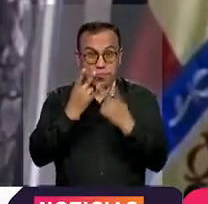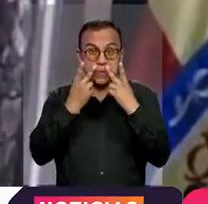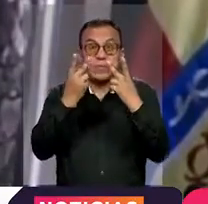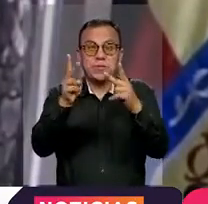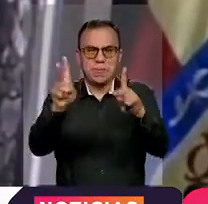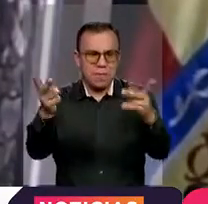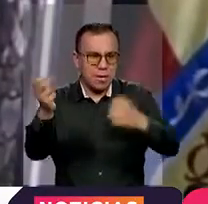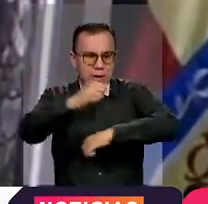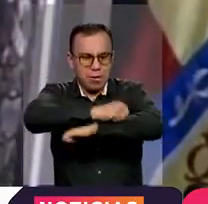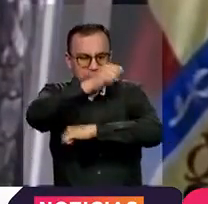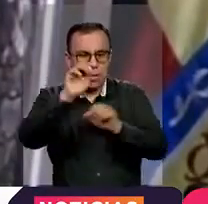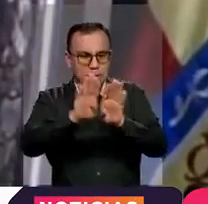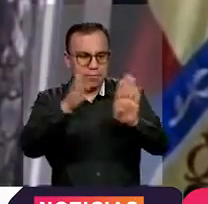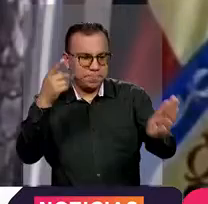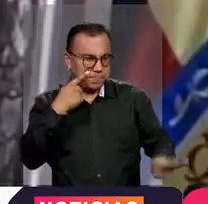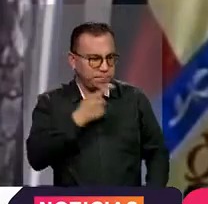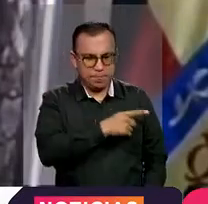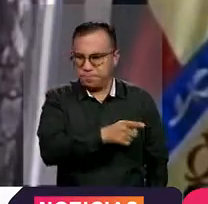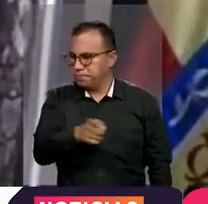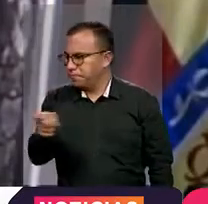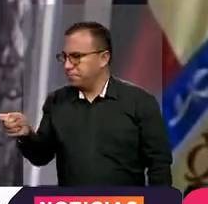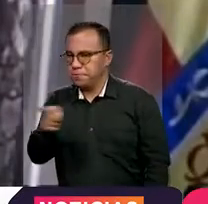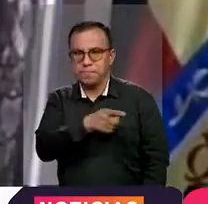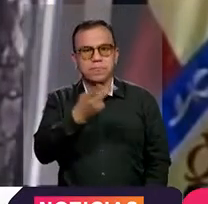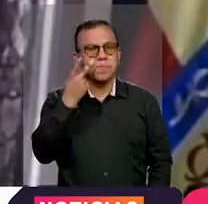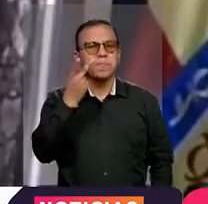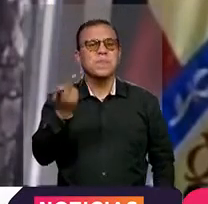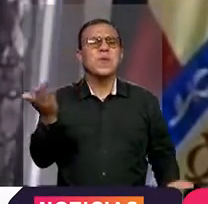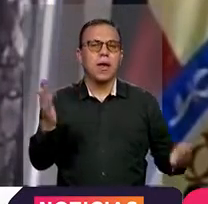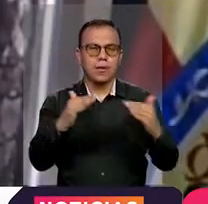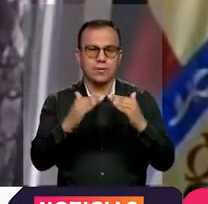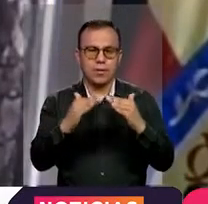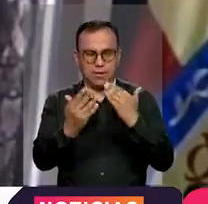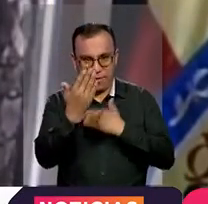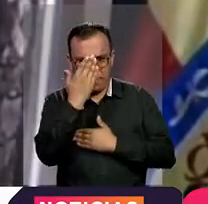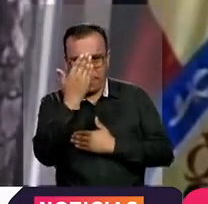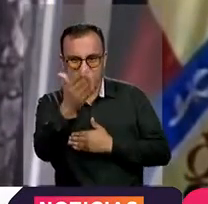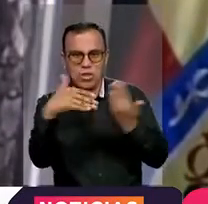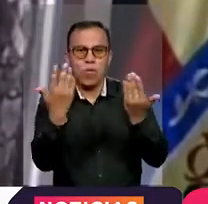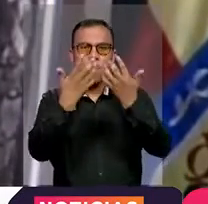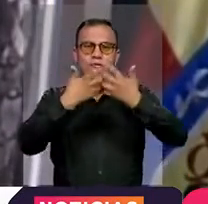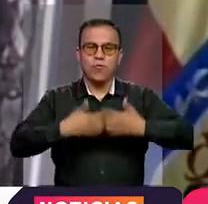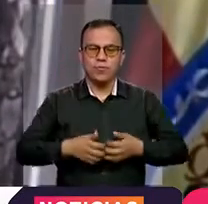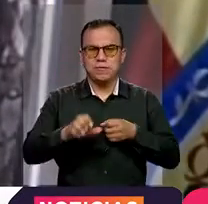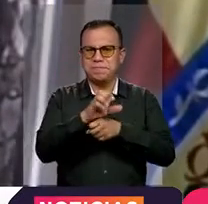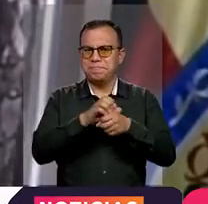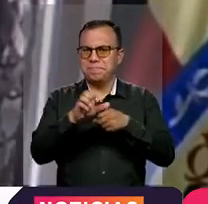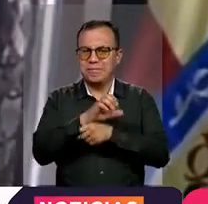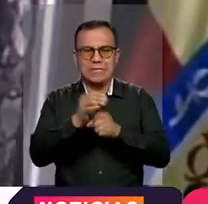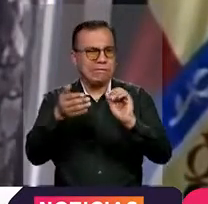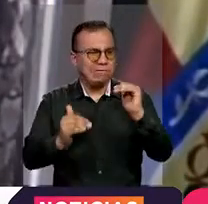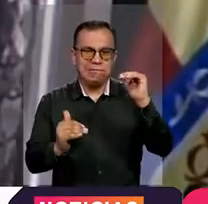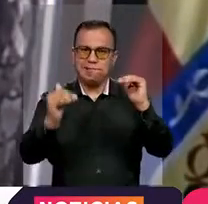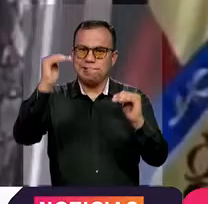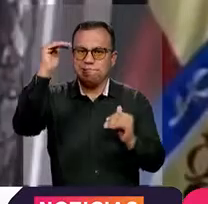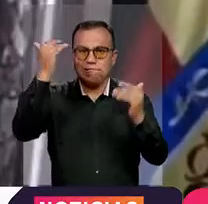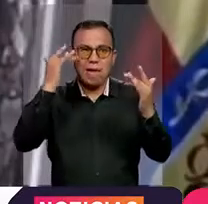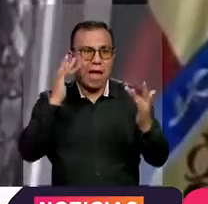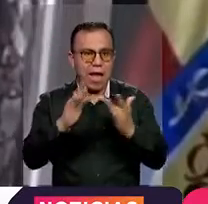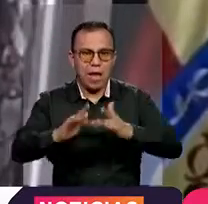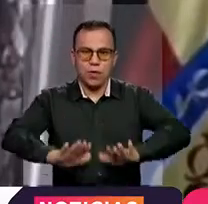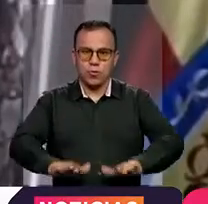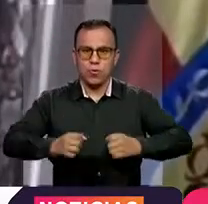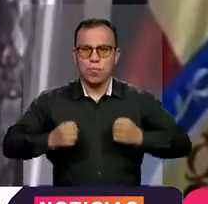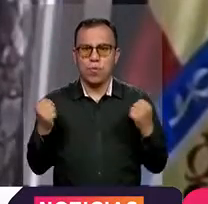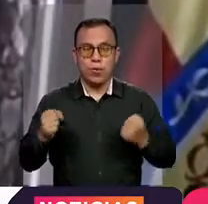Cualquier persona que esté viendo este programa, abra la ventana de su casa, vea cómo está funcionando la ciudad, la inequidad que tiene Bogotá,